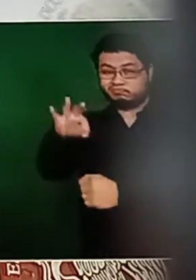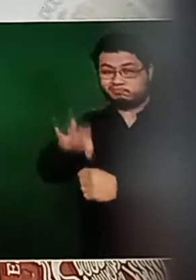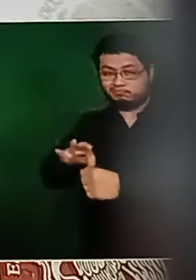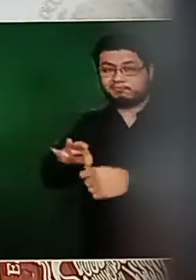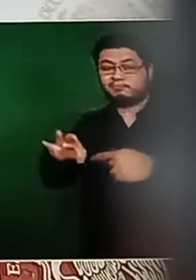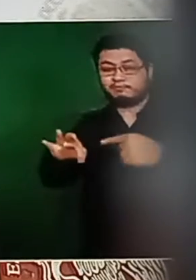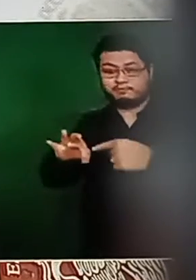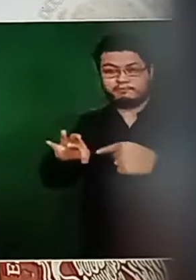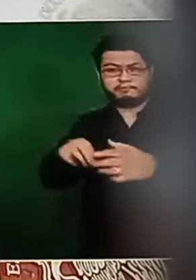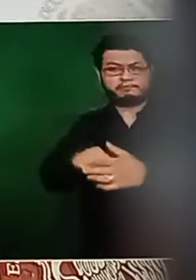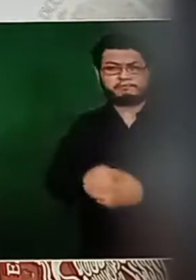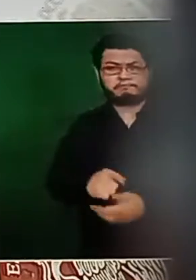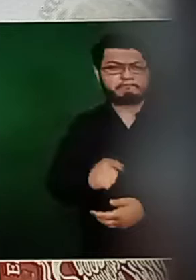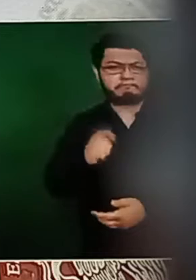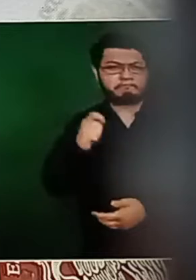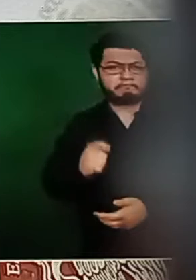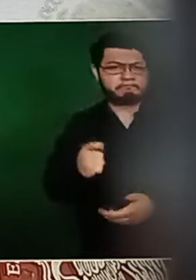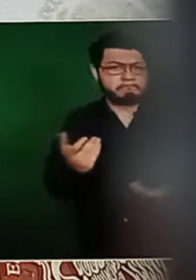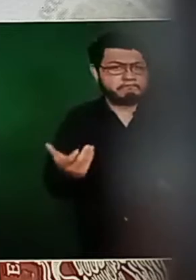porque